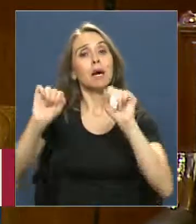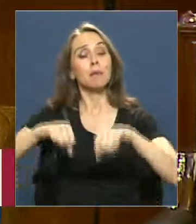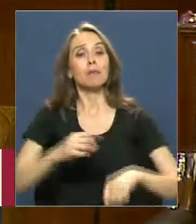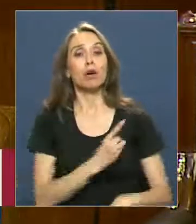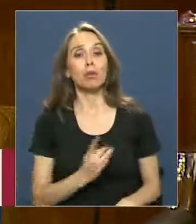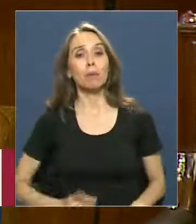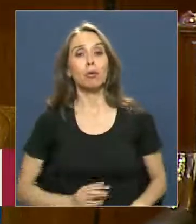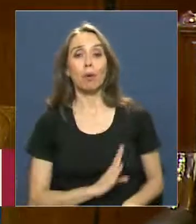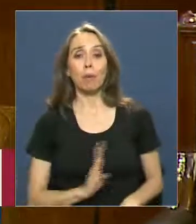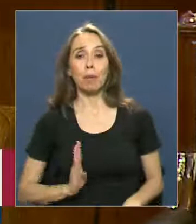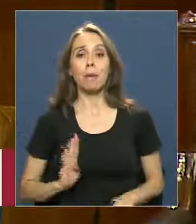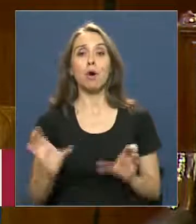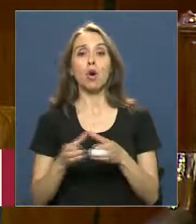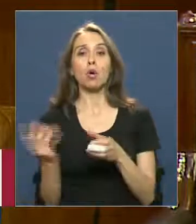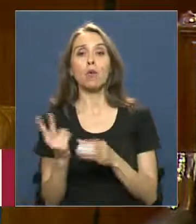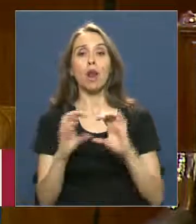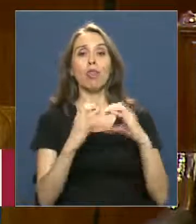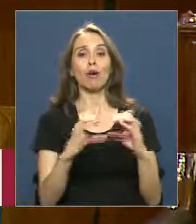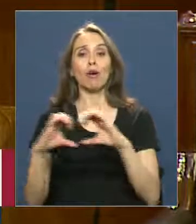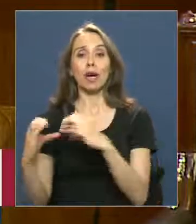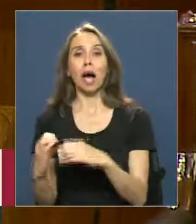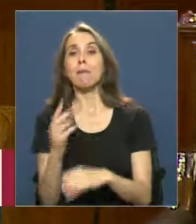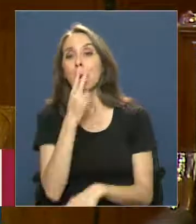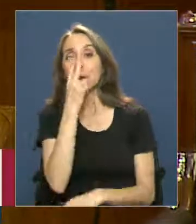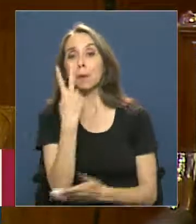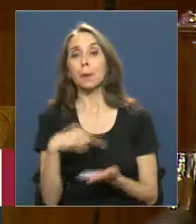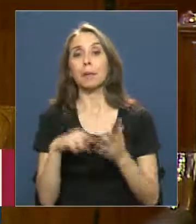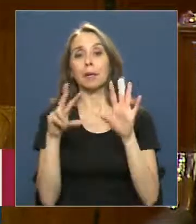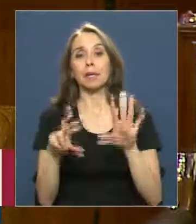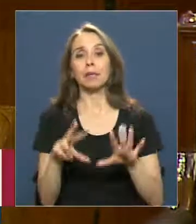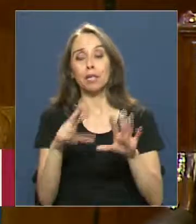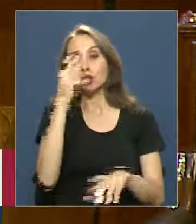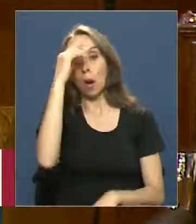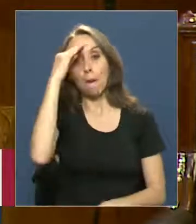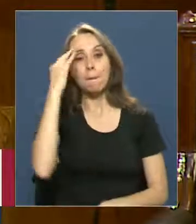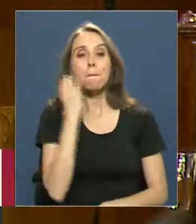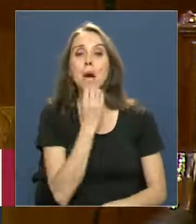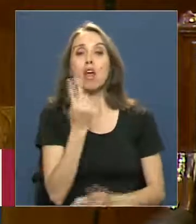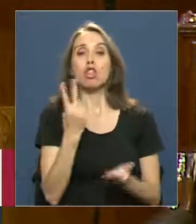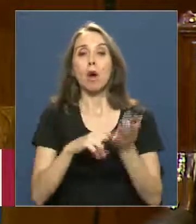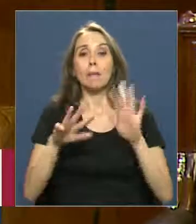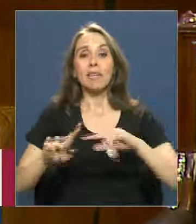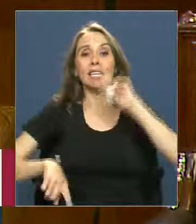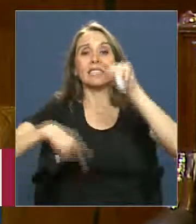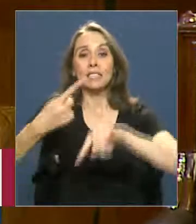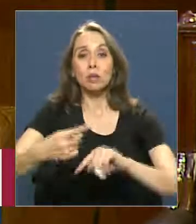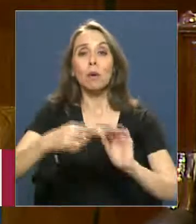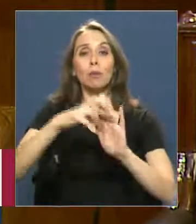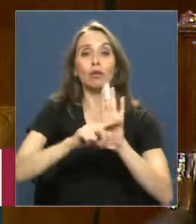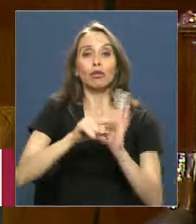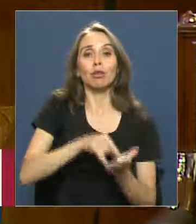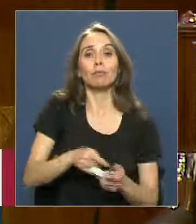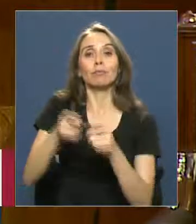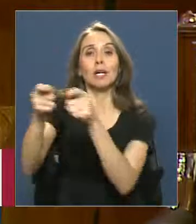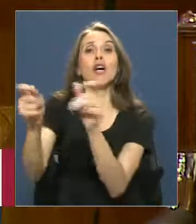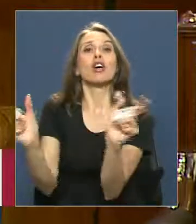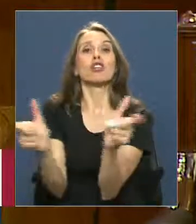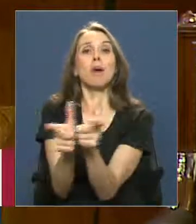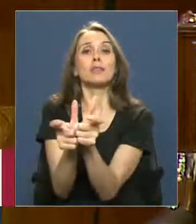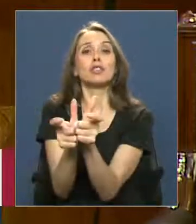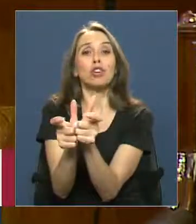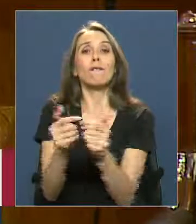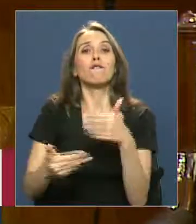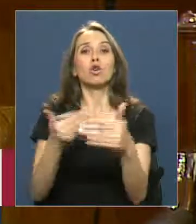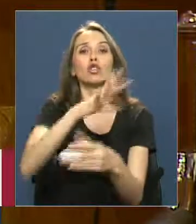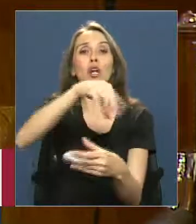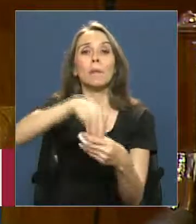diputados integrantes del Grupo Bicameral en noviembre de 2018 y en mayo de 2019 se presentó la moción a la Comisión de Régimen Interno de la